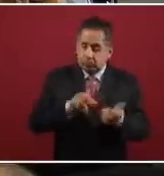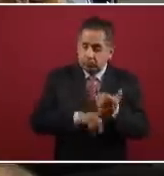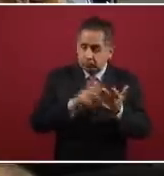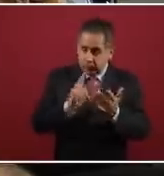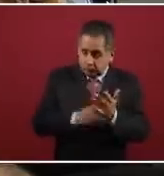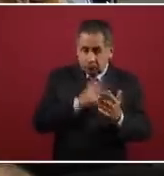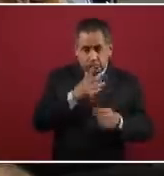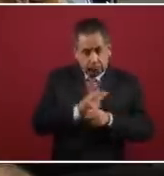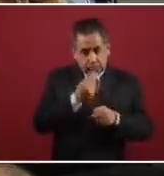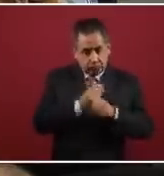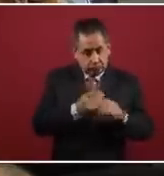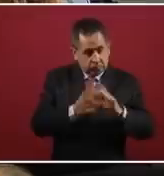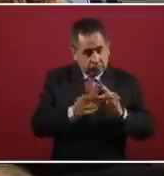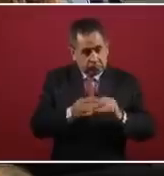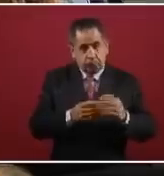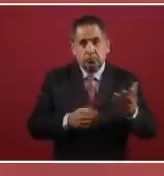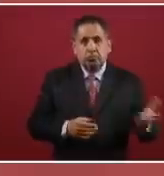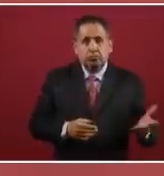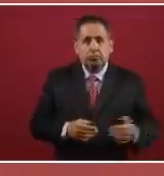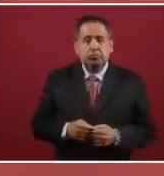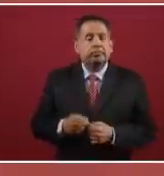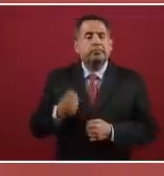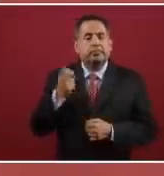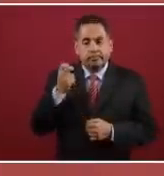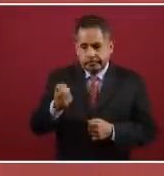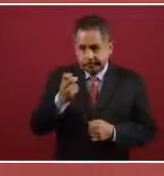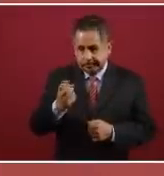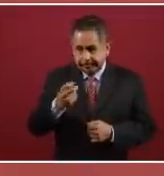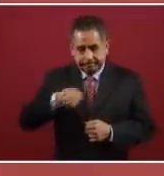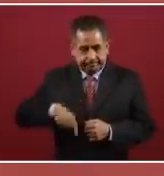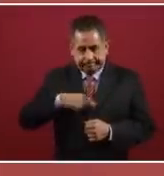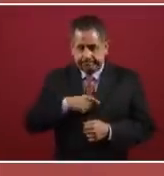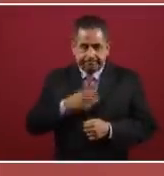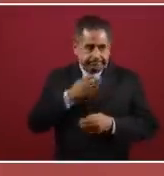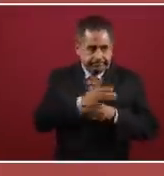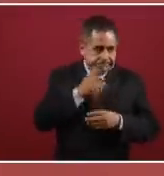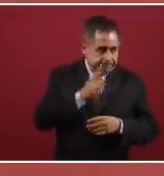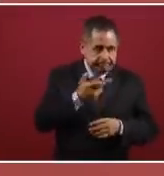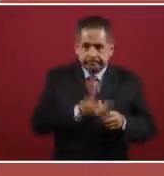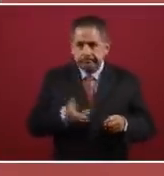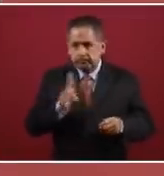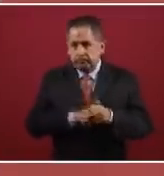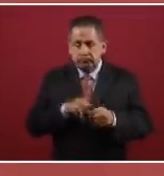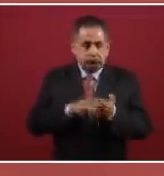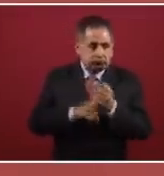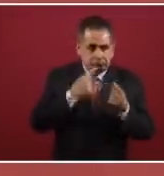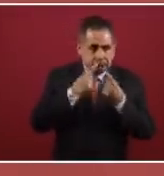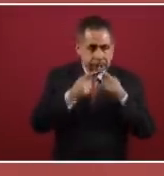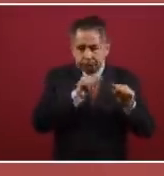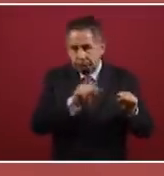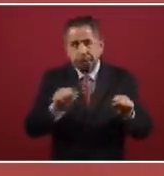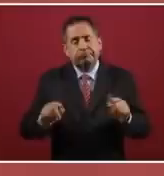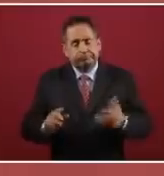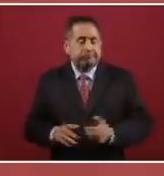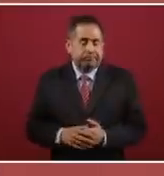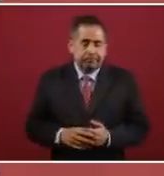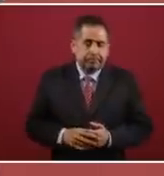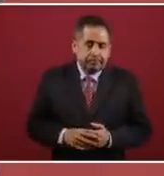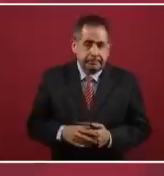Entonces, eso es lo que estamos llevando a cabo en materia de salud. Es